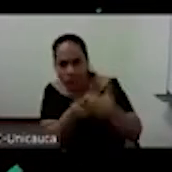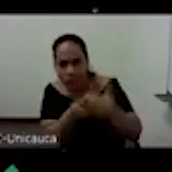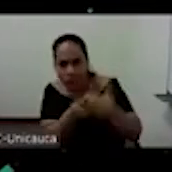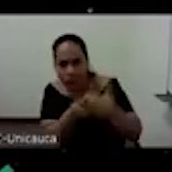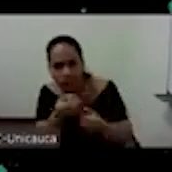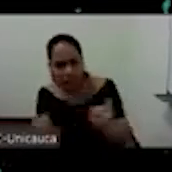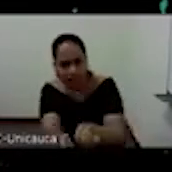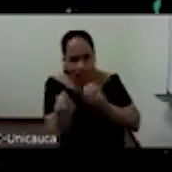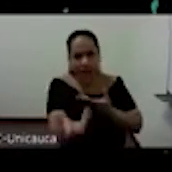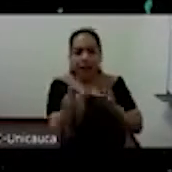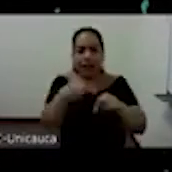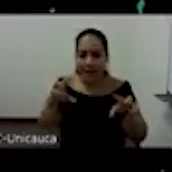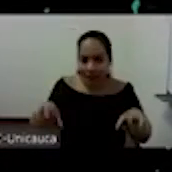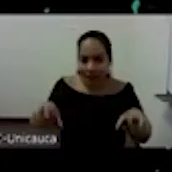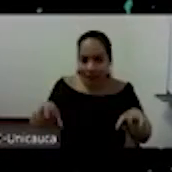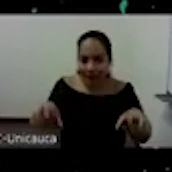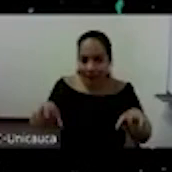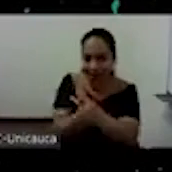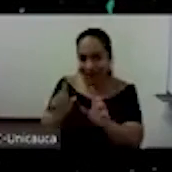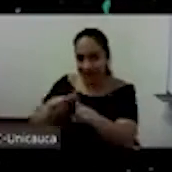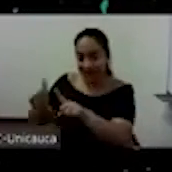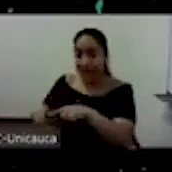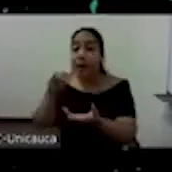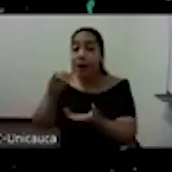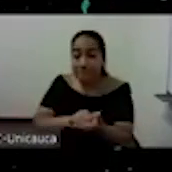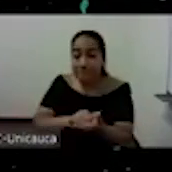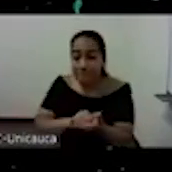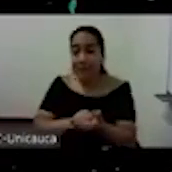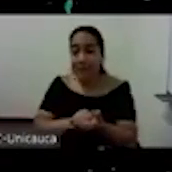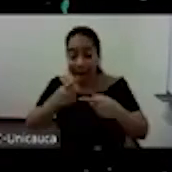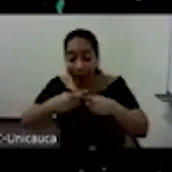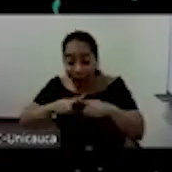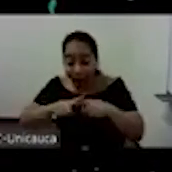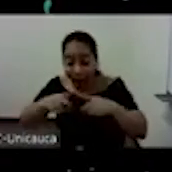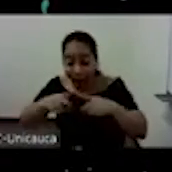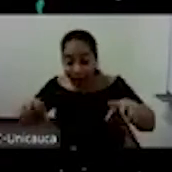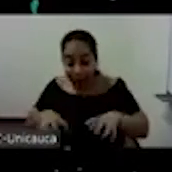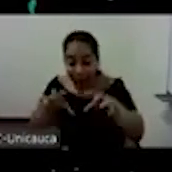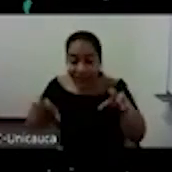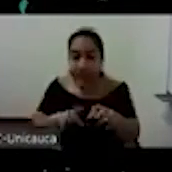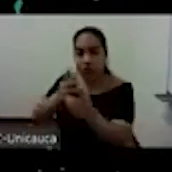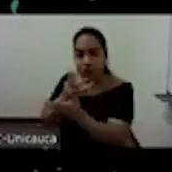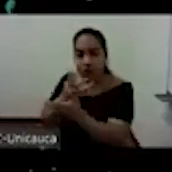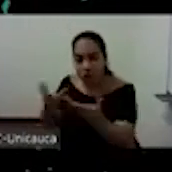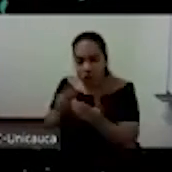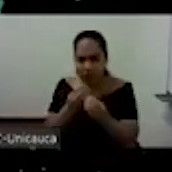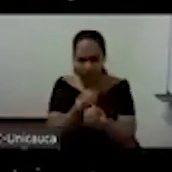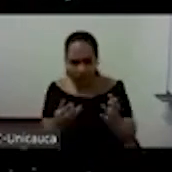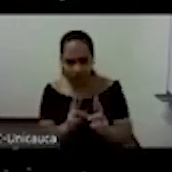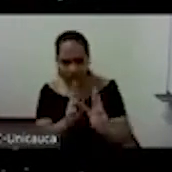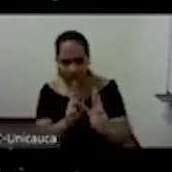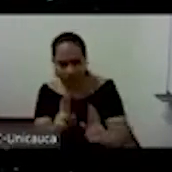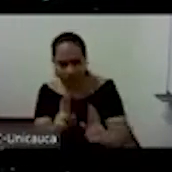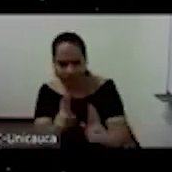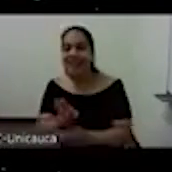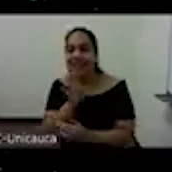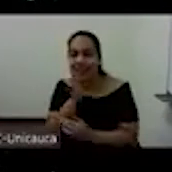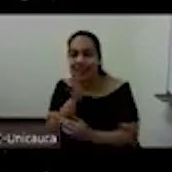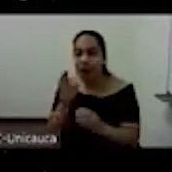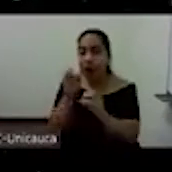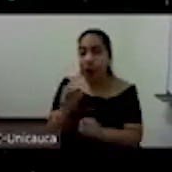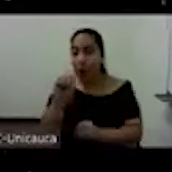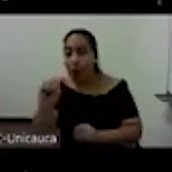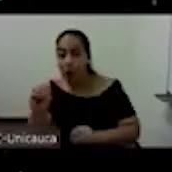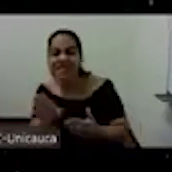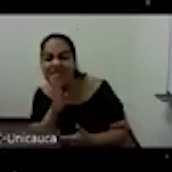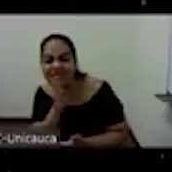de ocupaciones. Entonces, el acto de tejer y sus productos da cuenta de quién o quiénes son sus